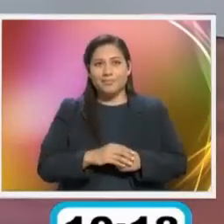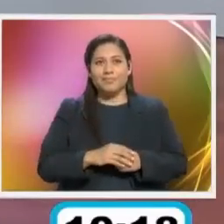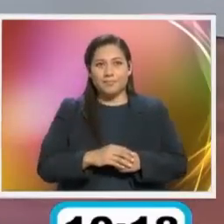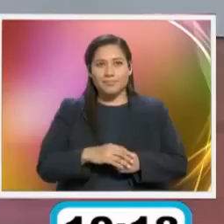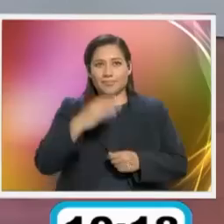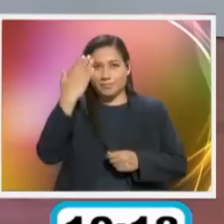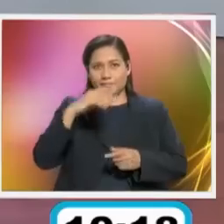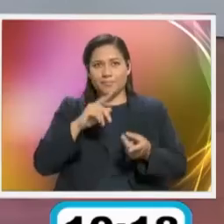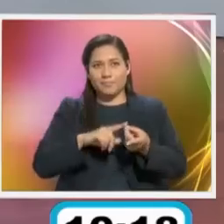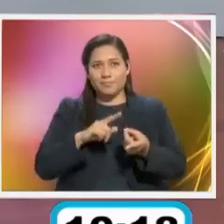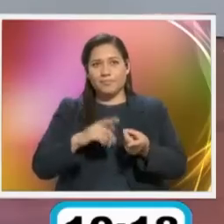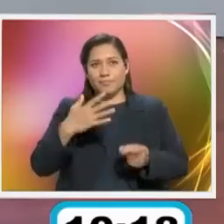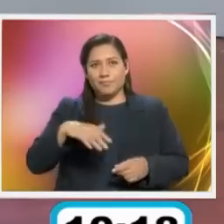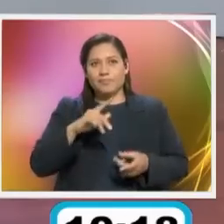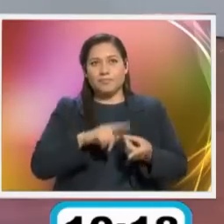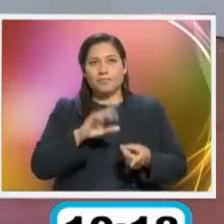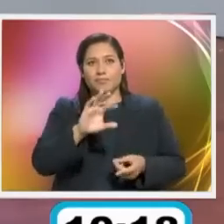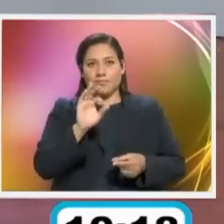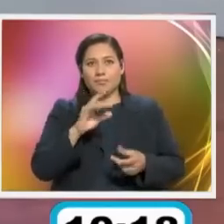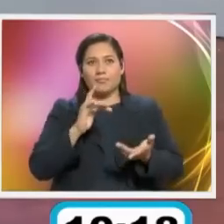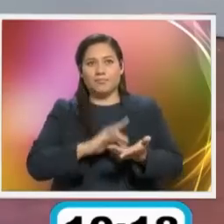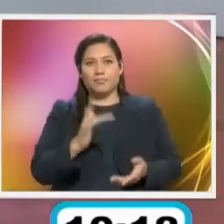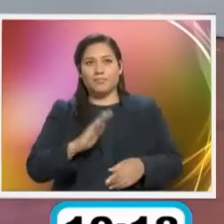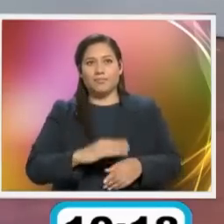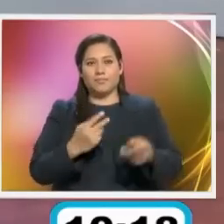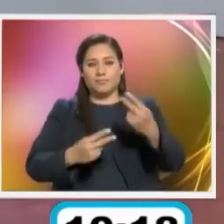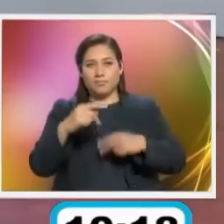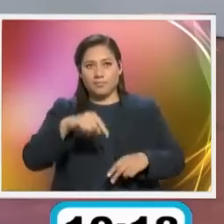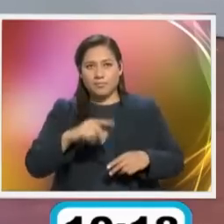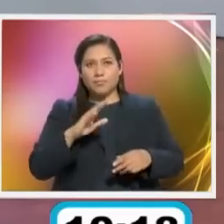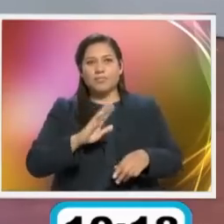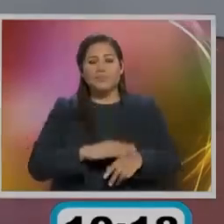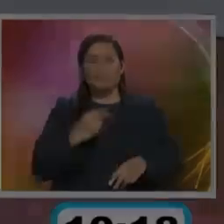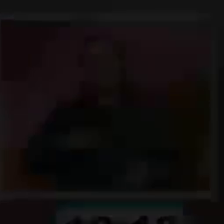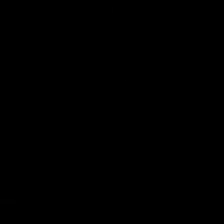bien, ya sabemos dónde buscarlos, dónde encontrarlos. Muchísimas gracias por haber estado aquí, por habernos puesto a bailar.